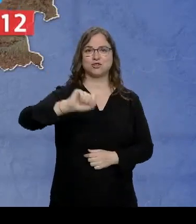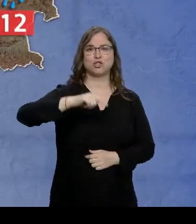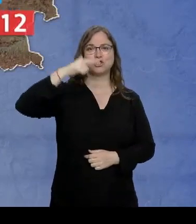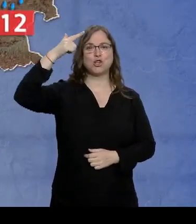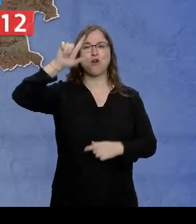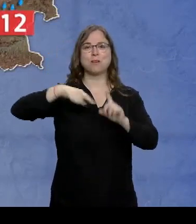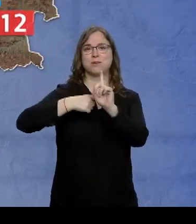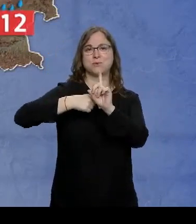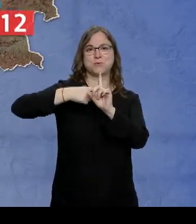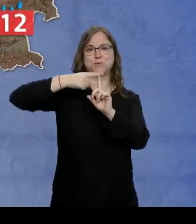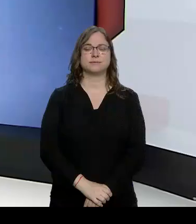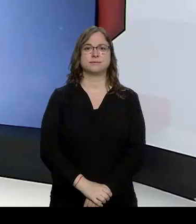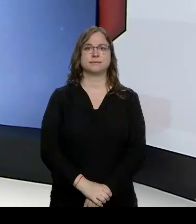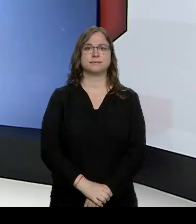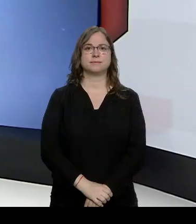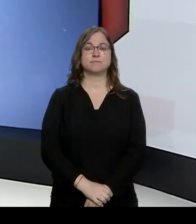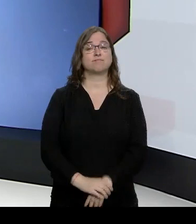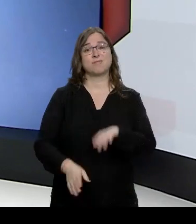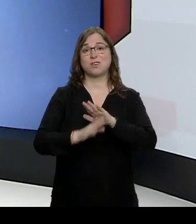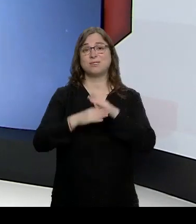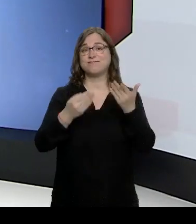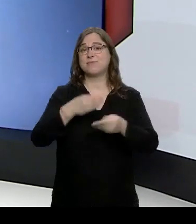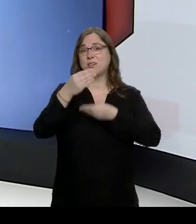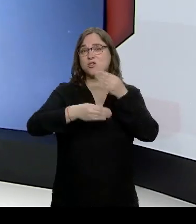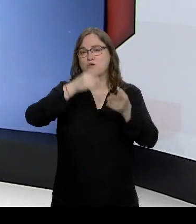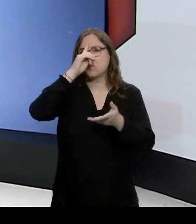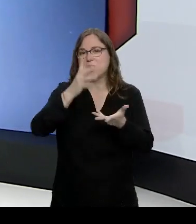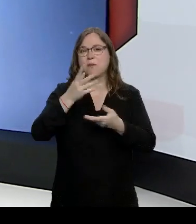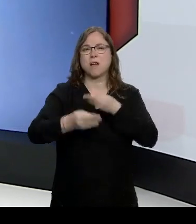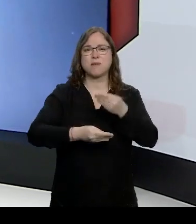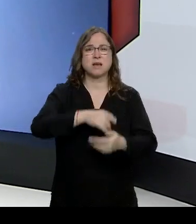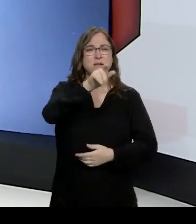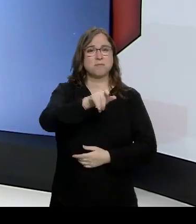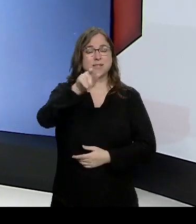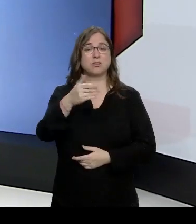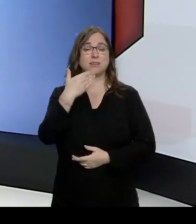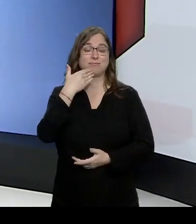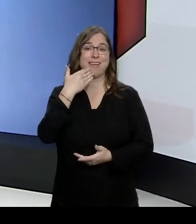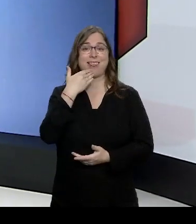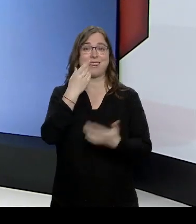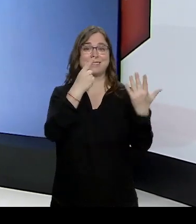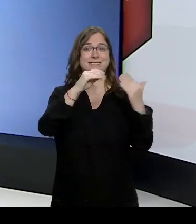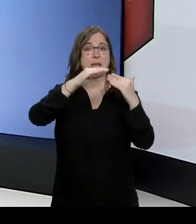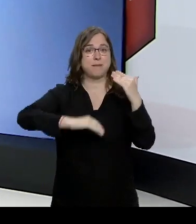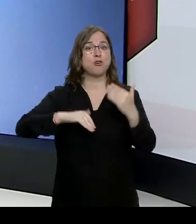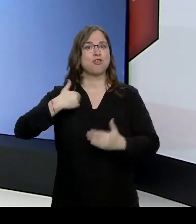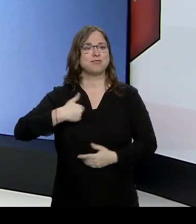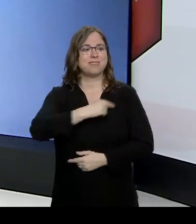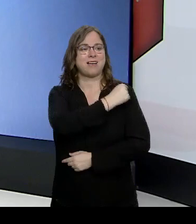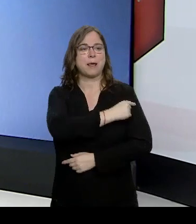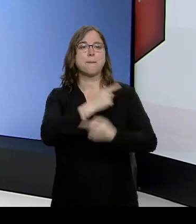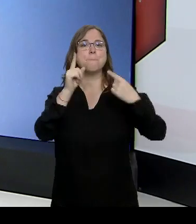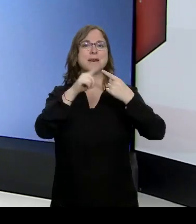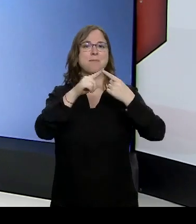y subirán las temperaturas. Seguimos sin saber qué pasará con quienes tienen menos de 60 años y se han vacunado ya con